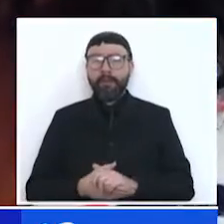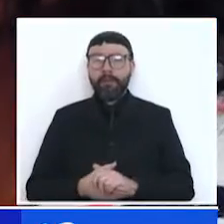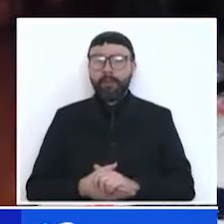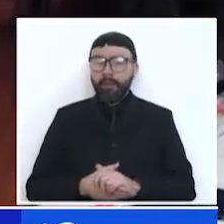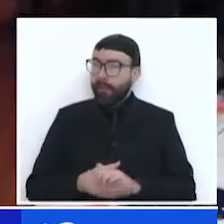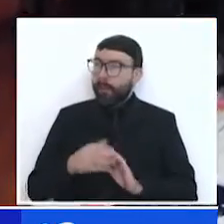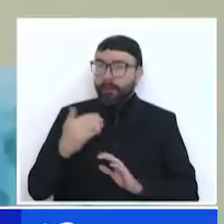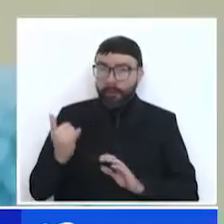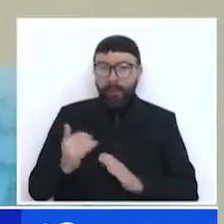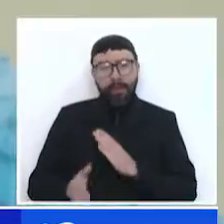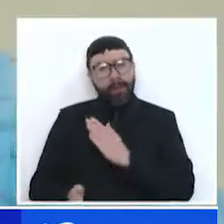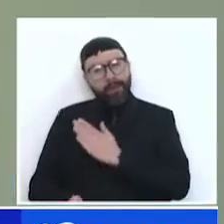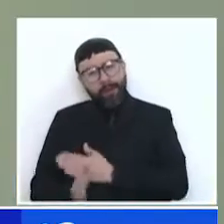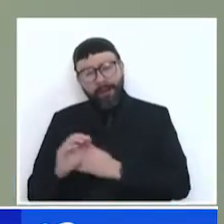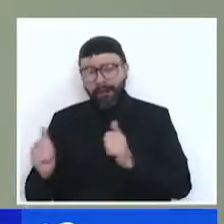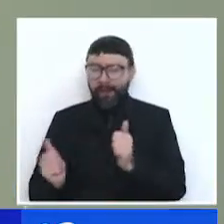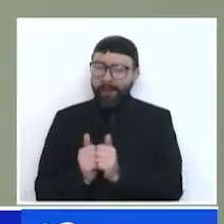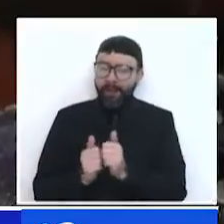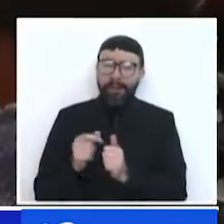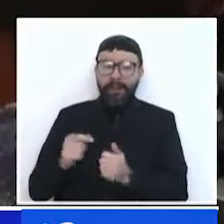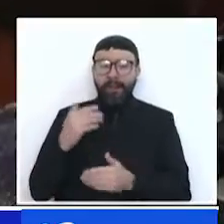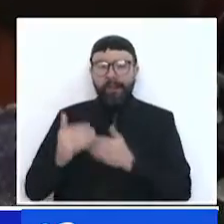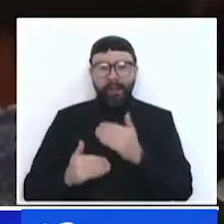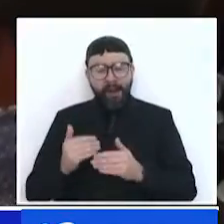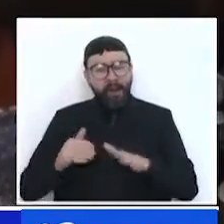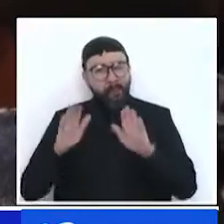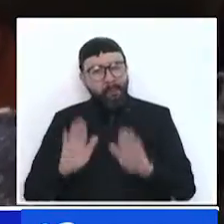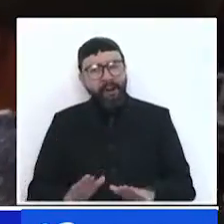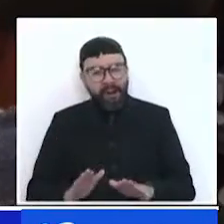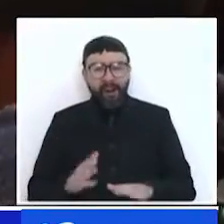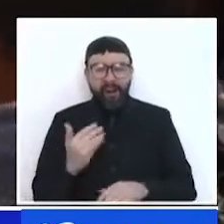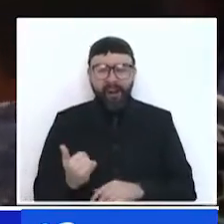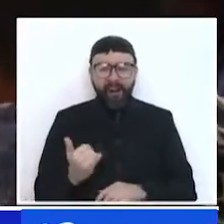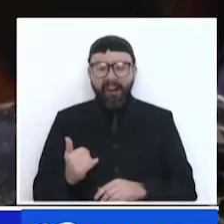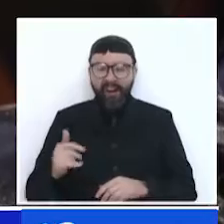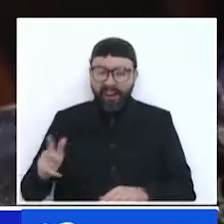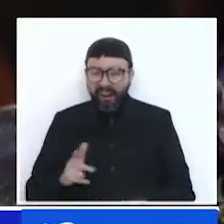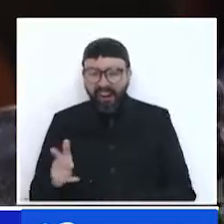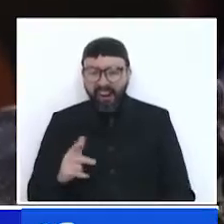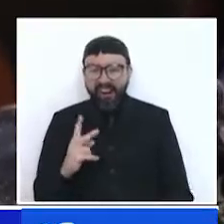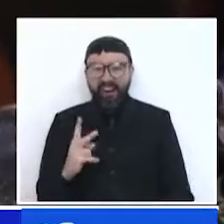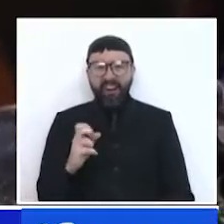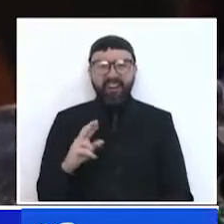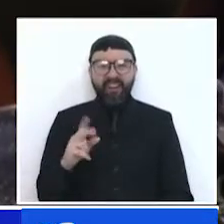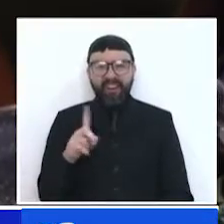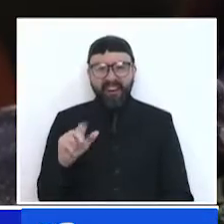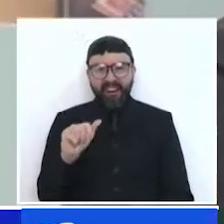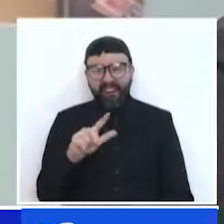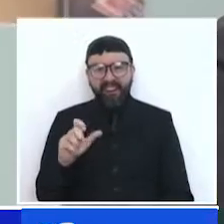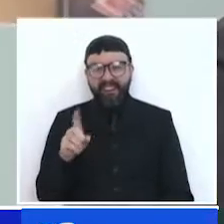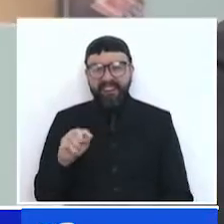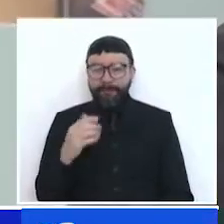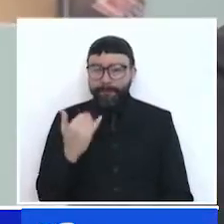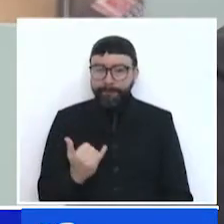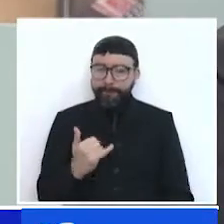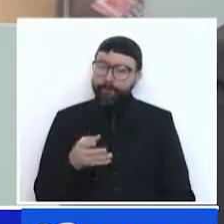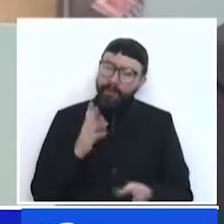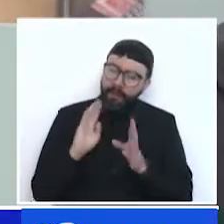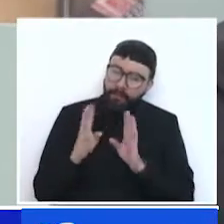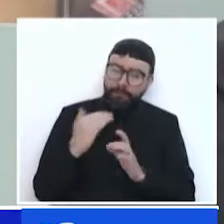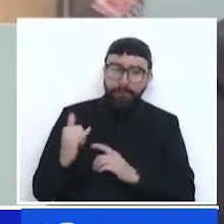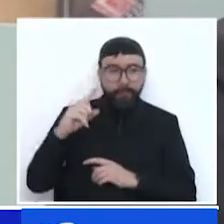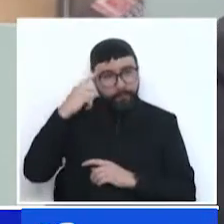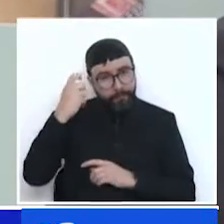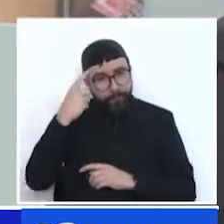acompañando todo el proceso del paro y el taponamiento en la vía de Versalles, pero pues con el diálogo con el gobernador que tuvo la